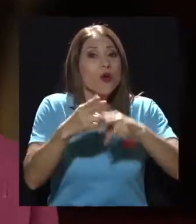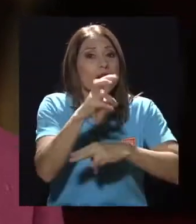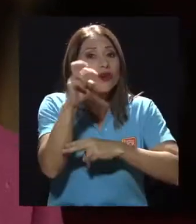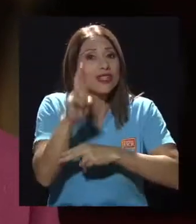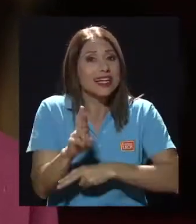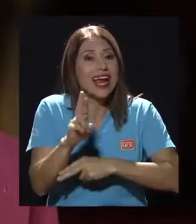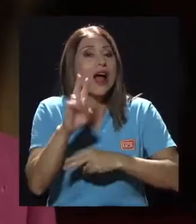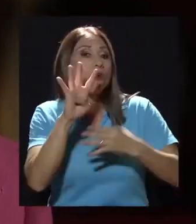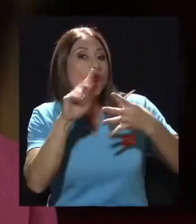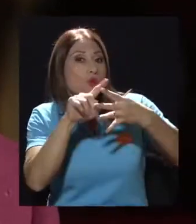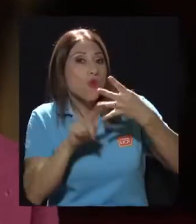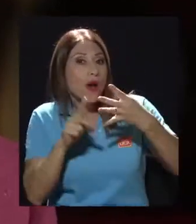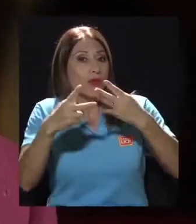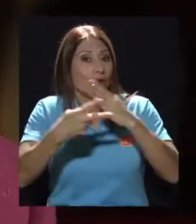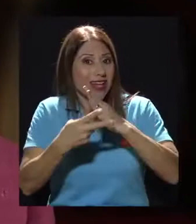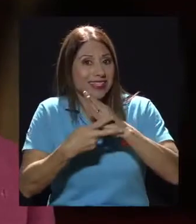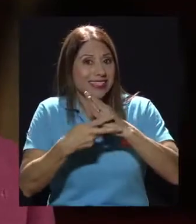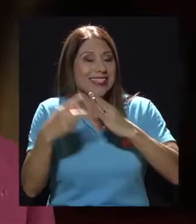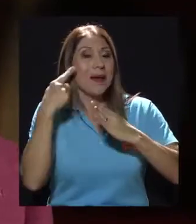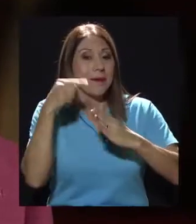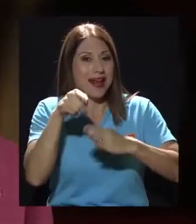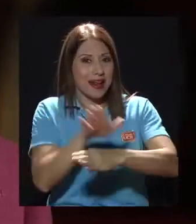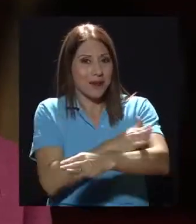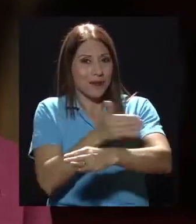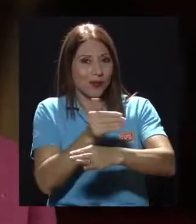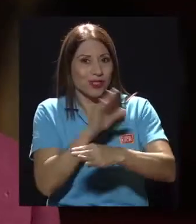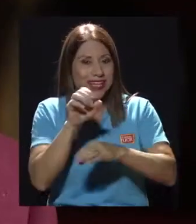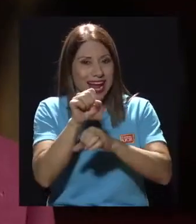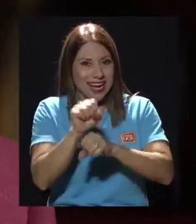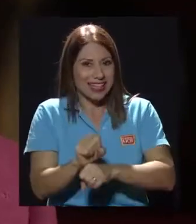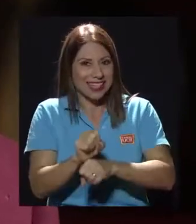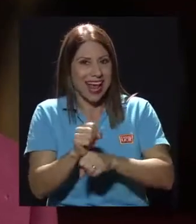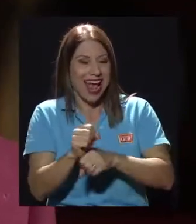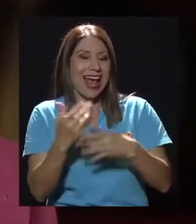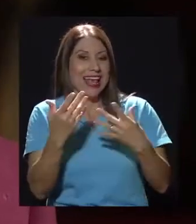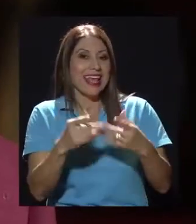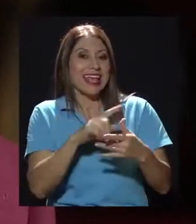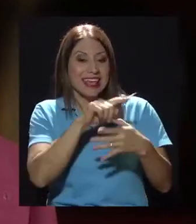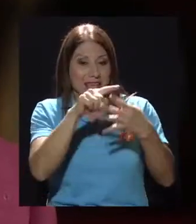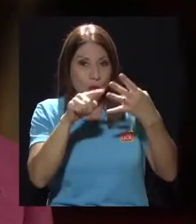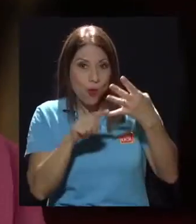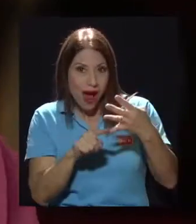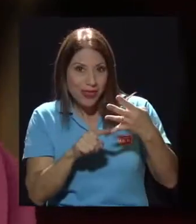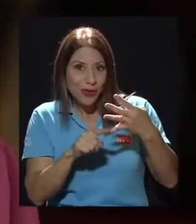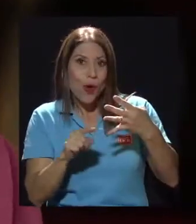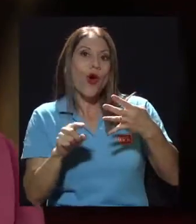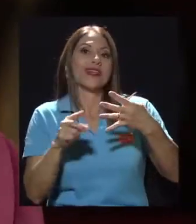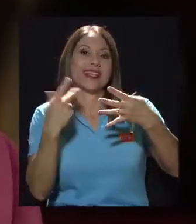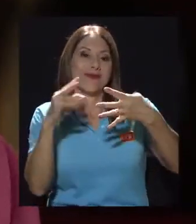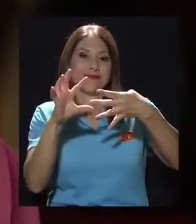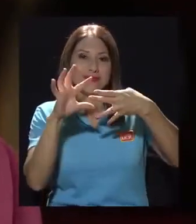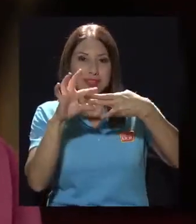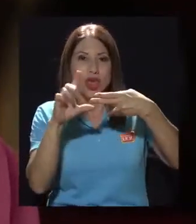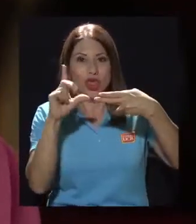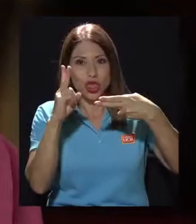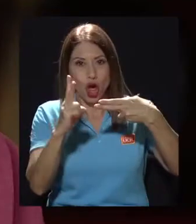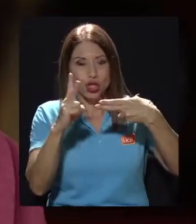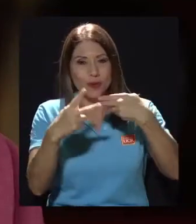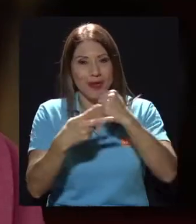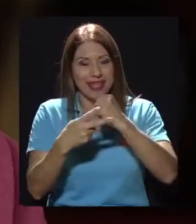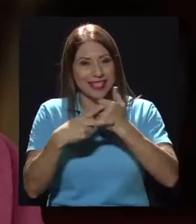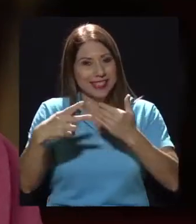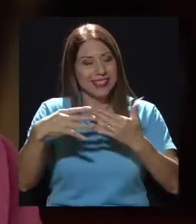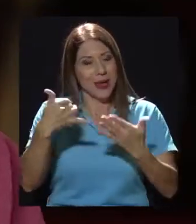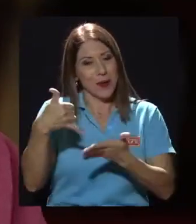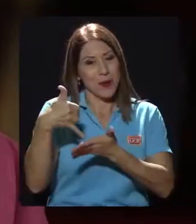clásica. Y en las cuatro veces se ha llevado 2 Grammys, ¿verdad? Entonces, yo creo